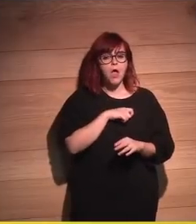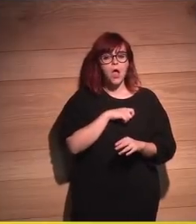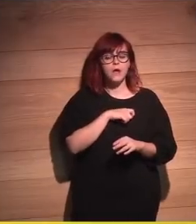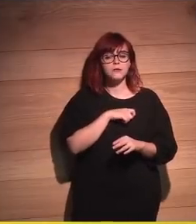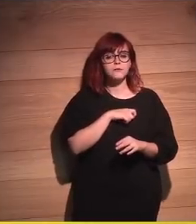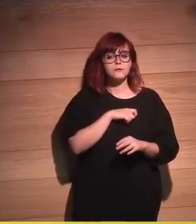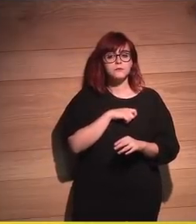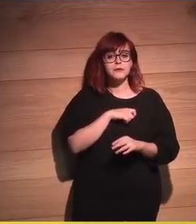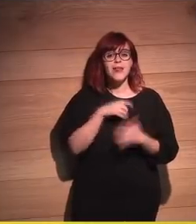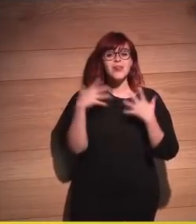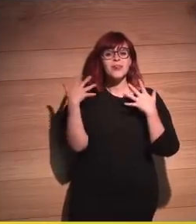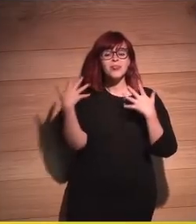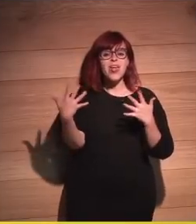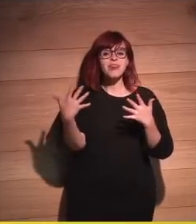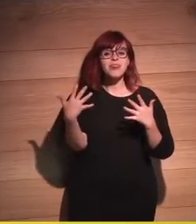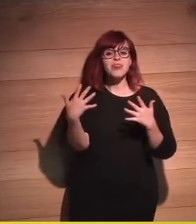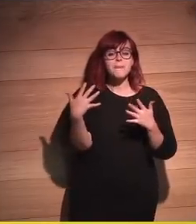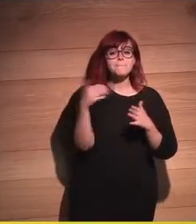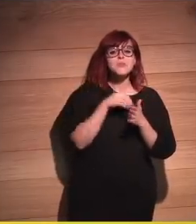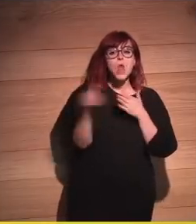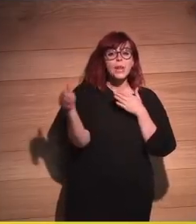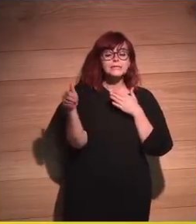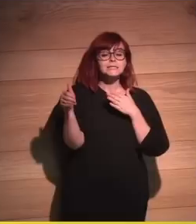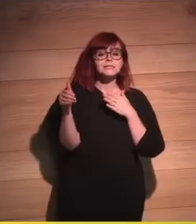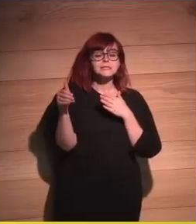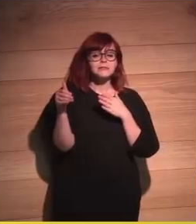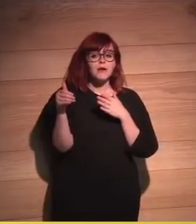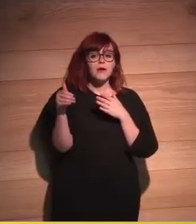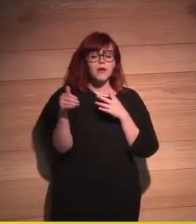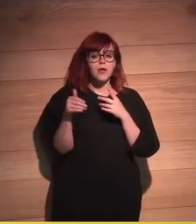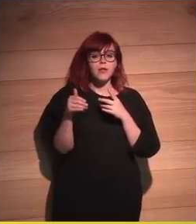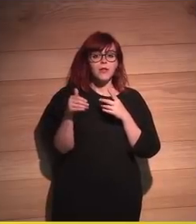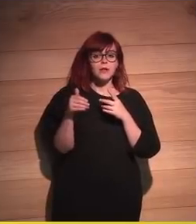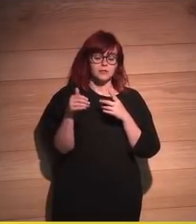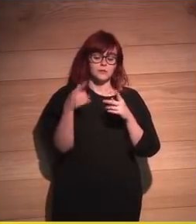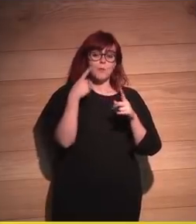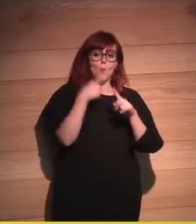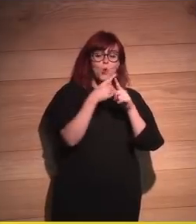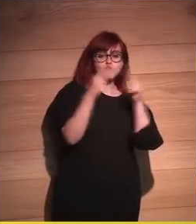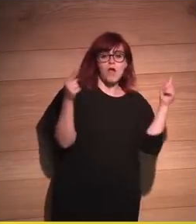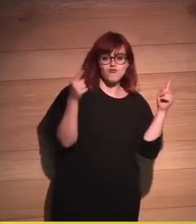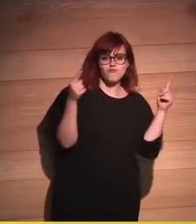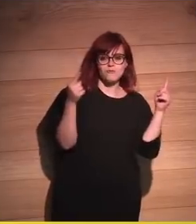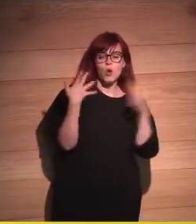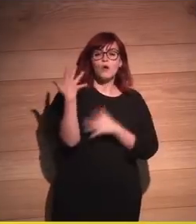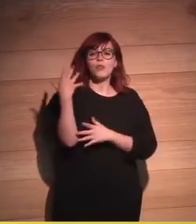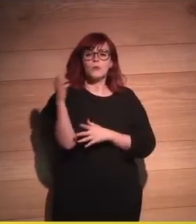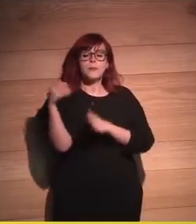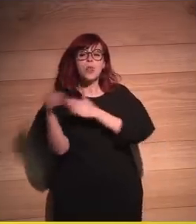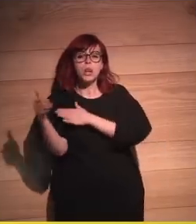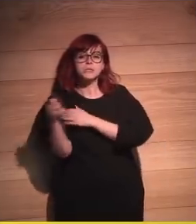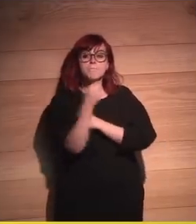no sobrepasará los 10 millones año. En 5 años, 50 millones. Frente a 1.900